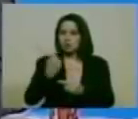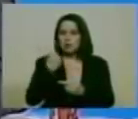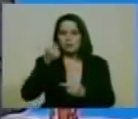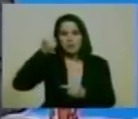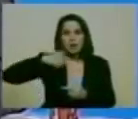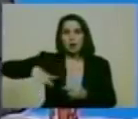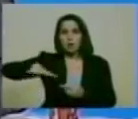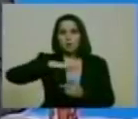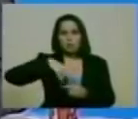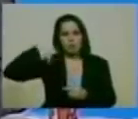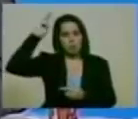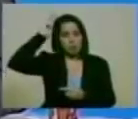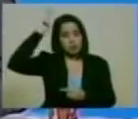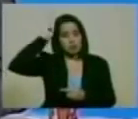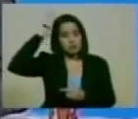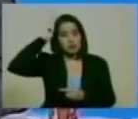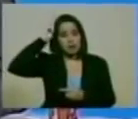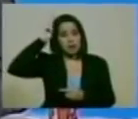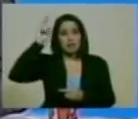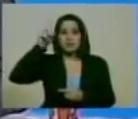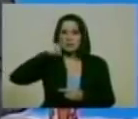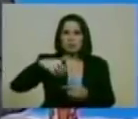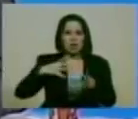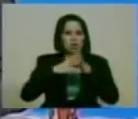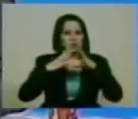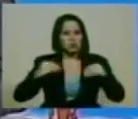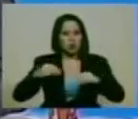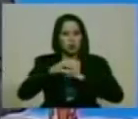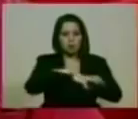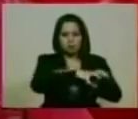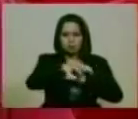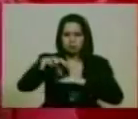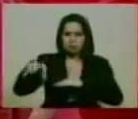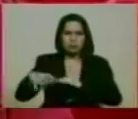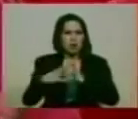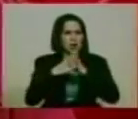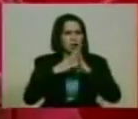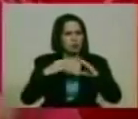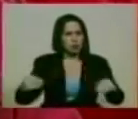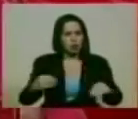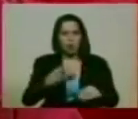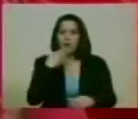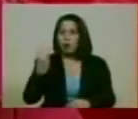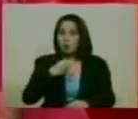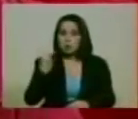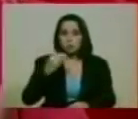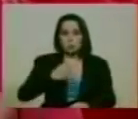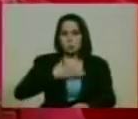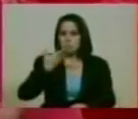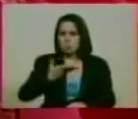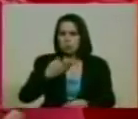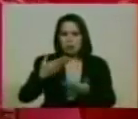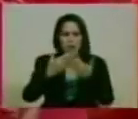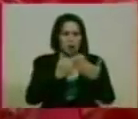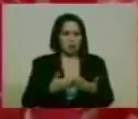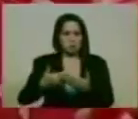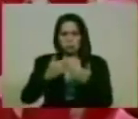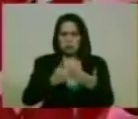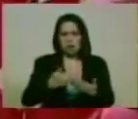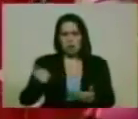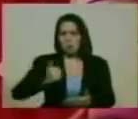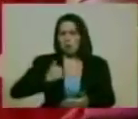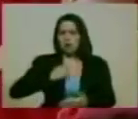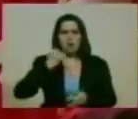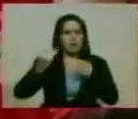Aristóbulo, ministro de Educación, sino que sea en todas las regiones. Y nuestra juventud puede estudiar, Cariña, en todo el estado Anzoátegui,